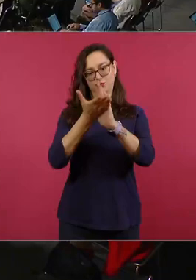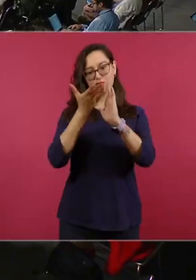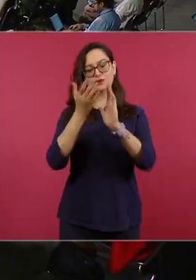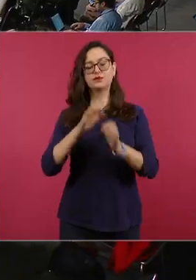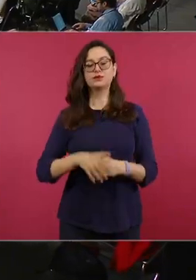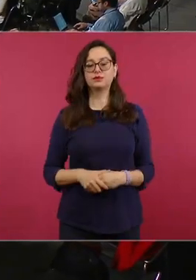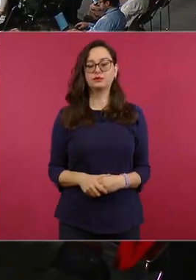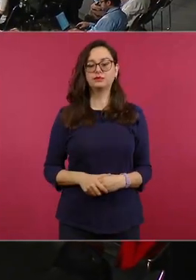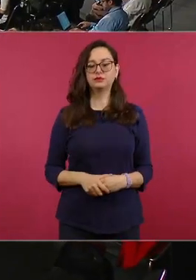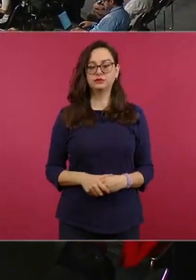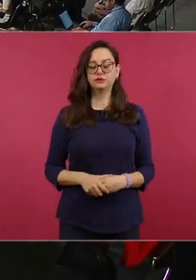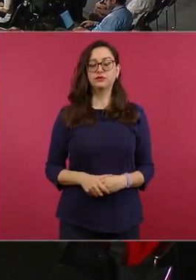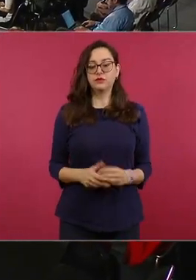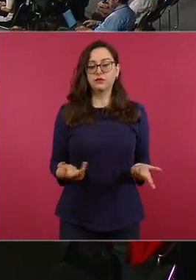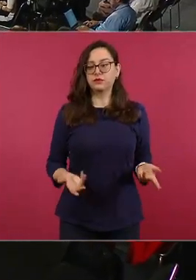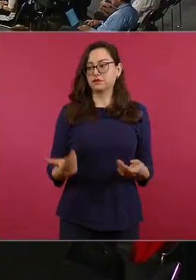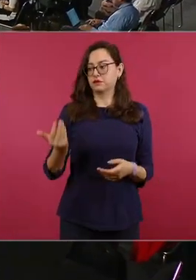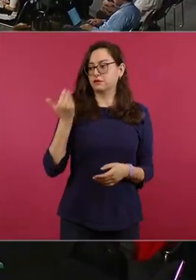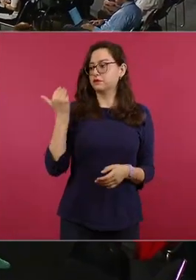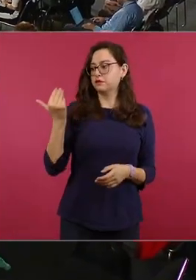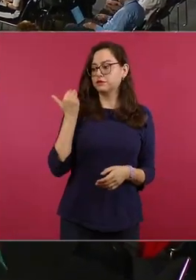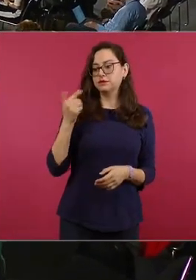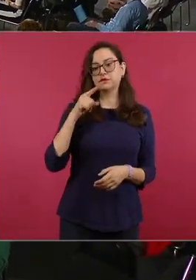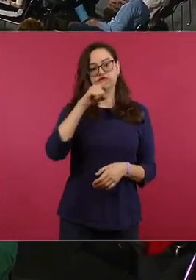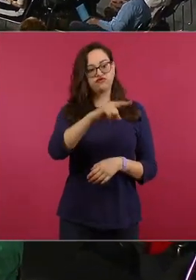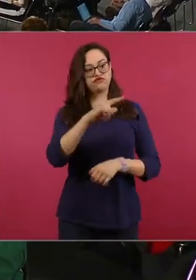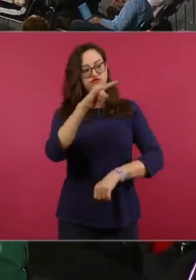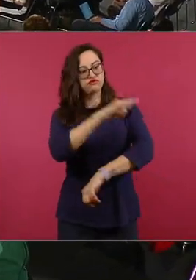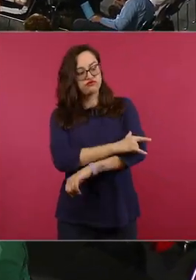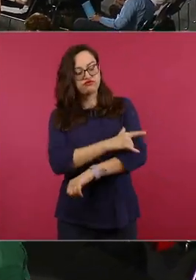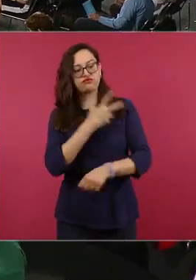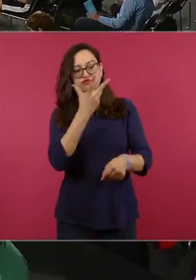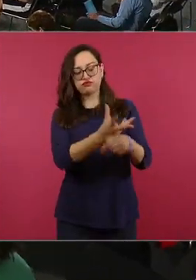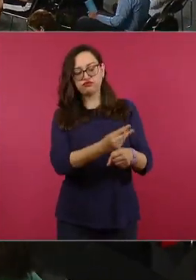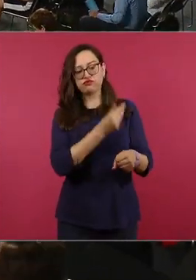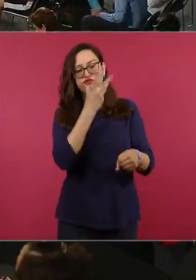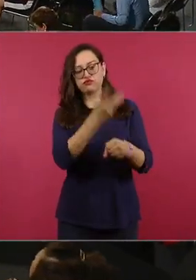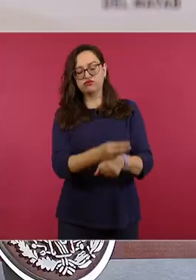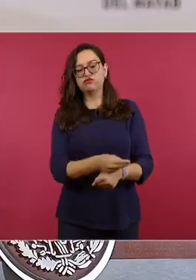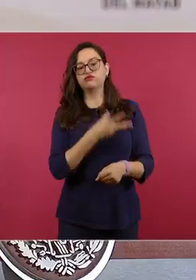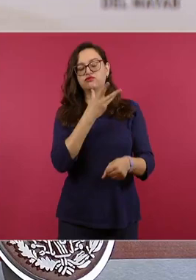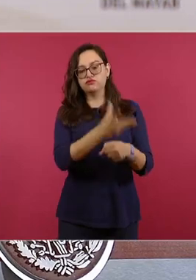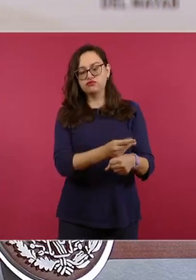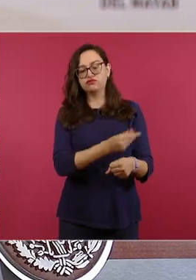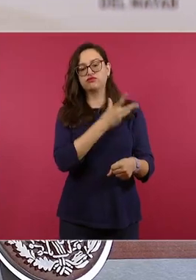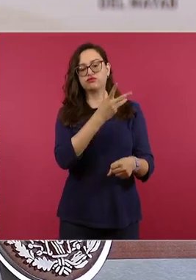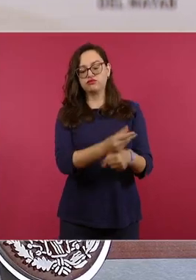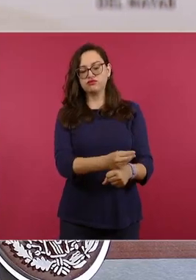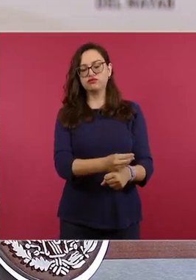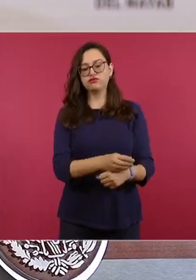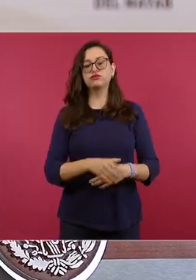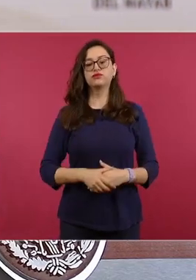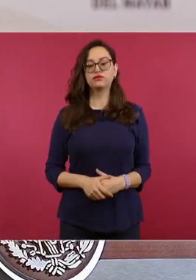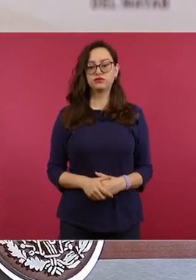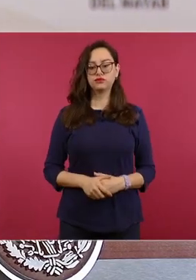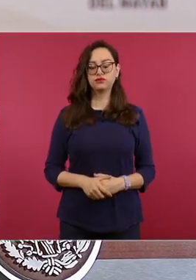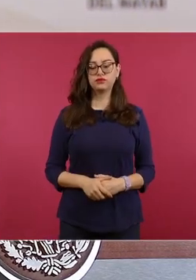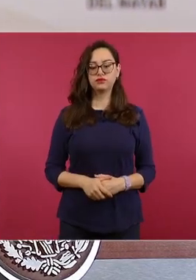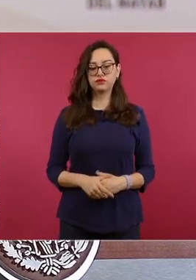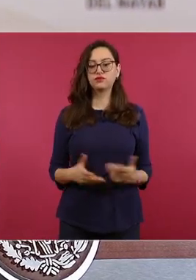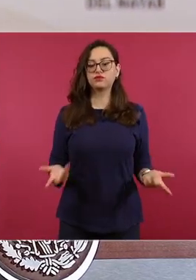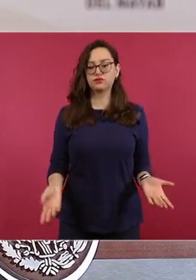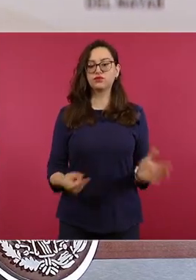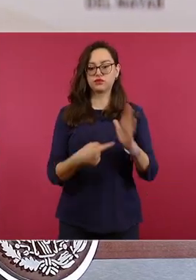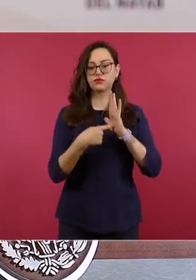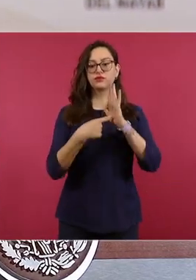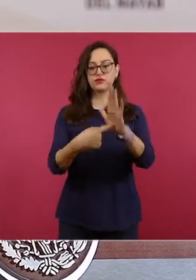que hicieron trabajos de rehabilitación del aeropuerto de la Ciudad de México. Entonces, se les